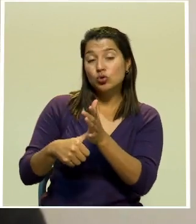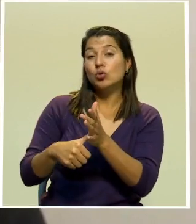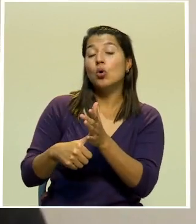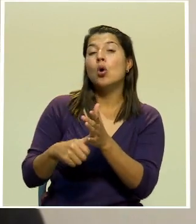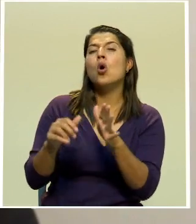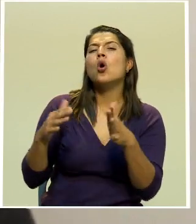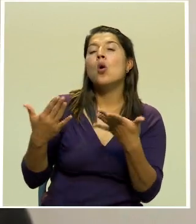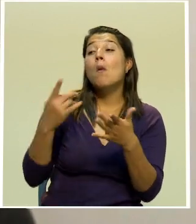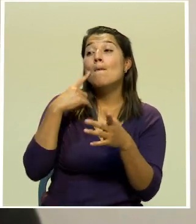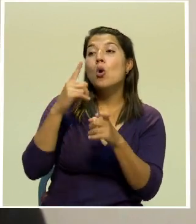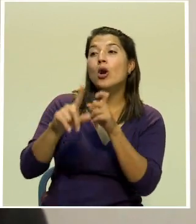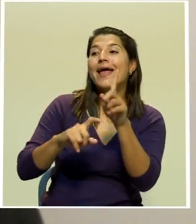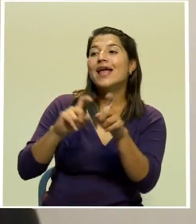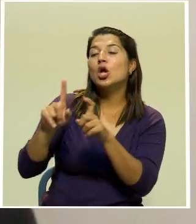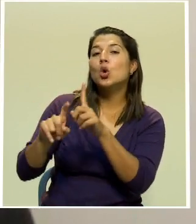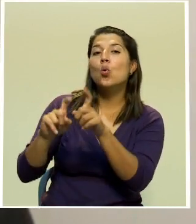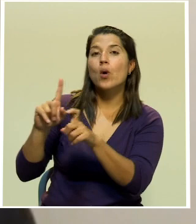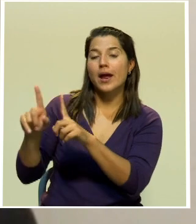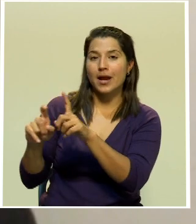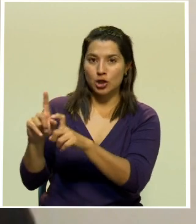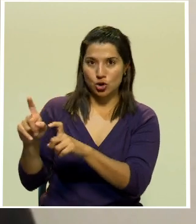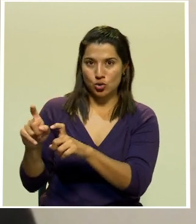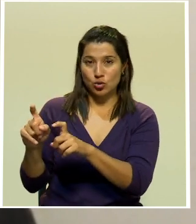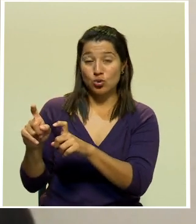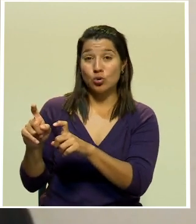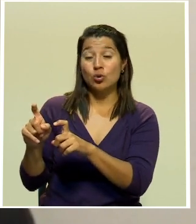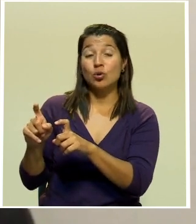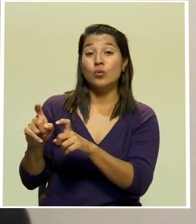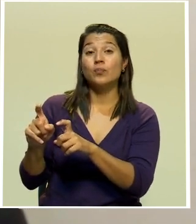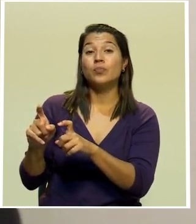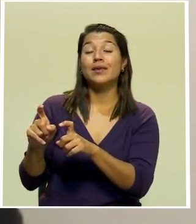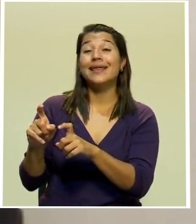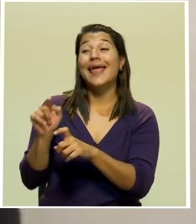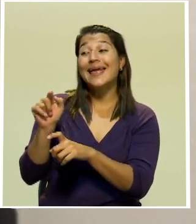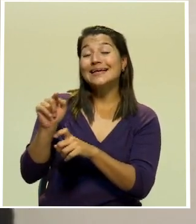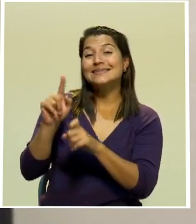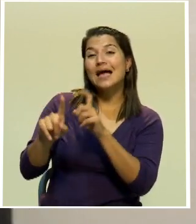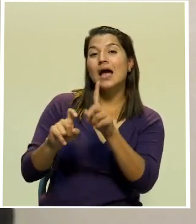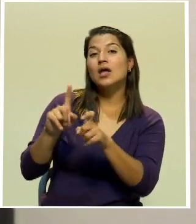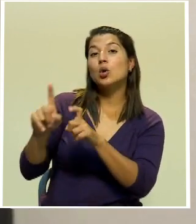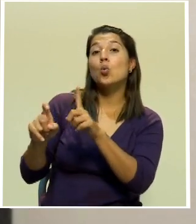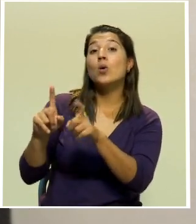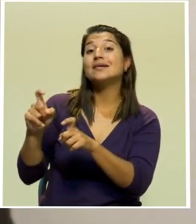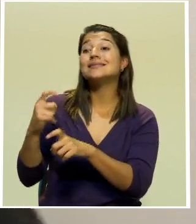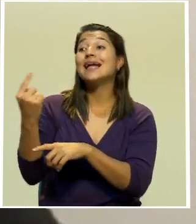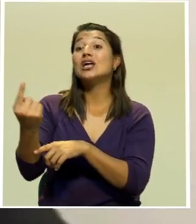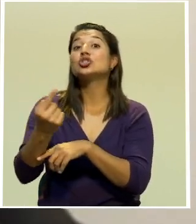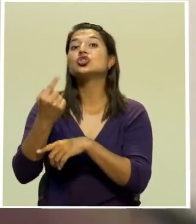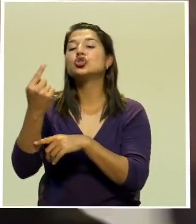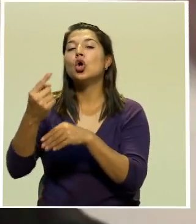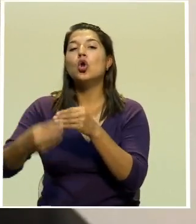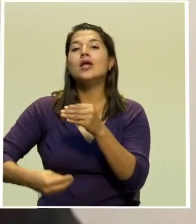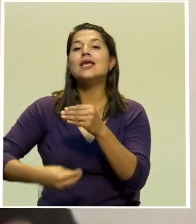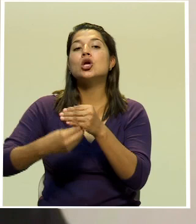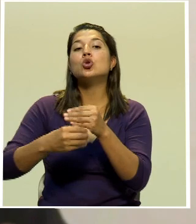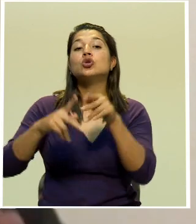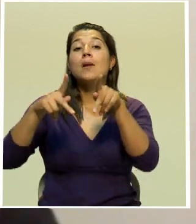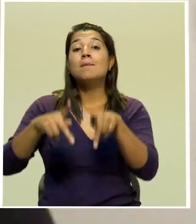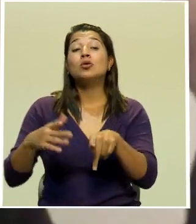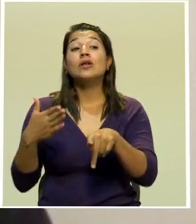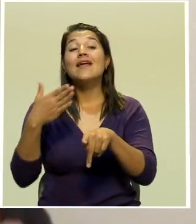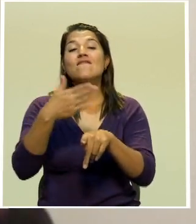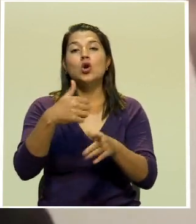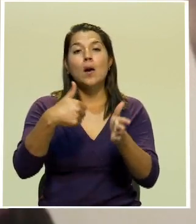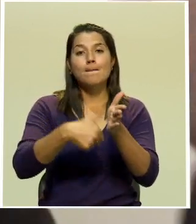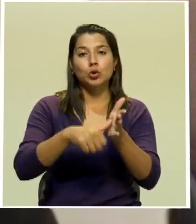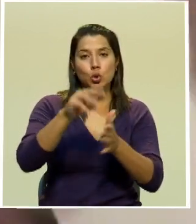urna. Y las encuestas de la boca de urna únicamente consideran las personas que fueron a votar el martes, que fueron muy diferentes de